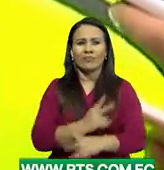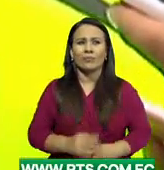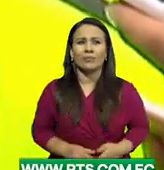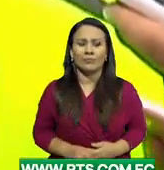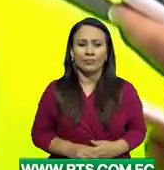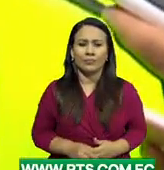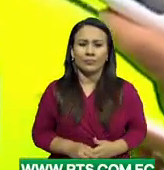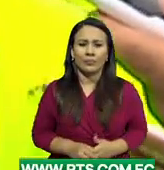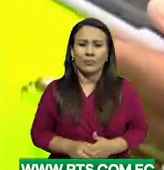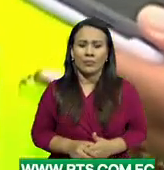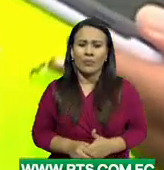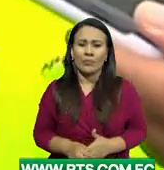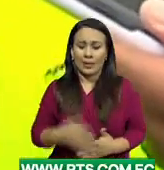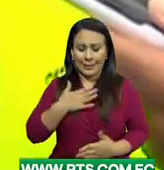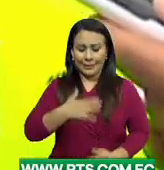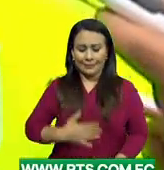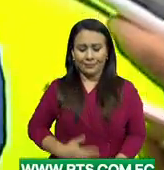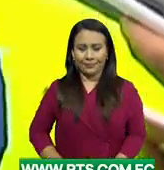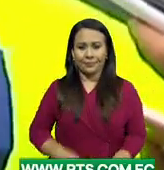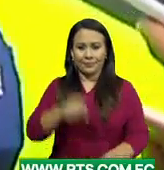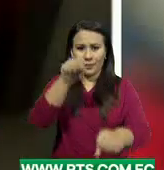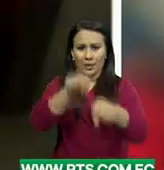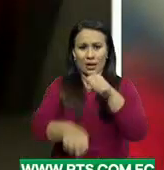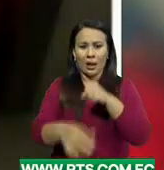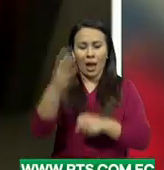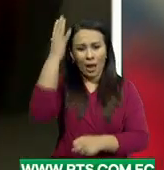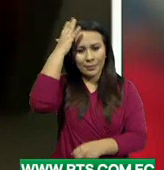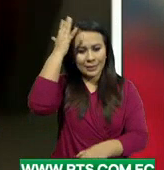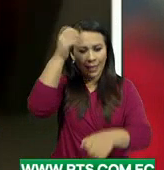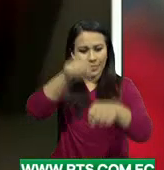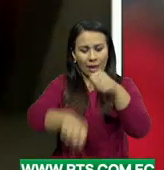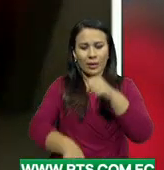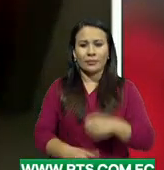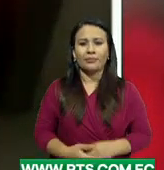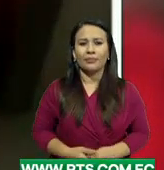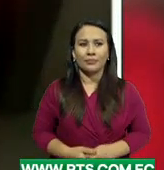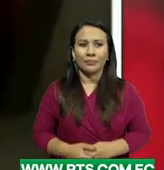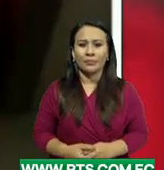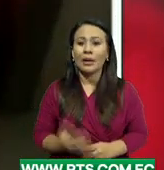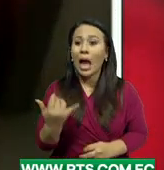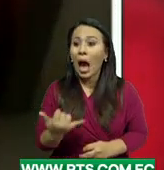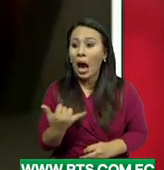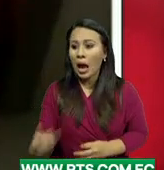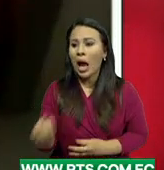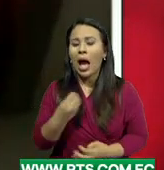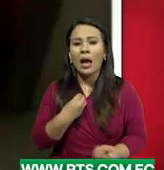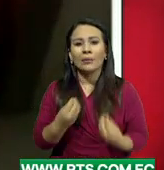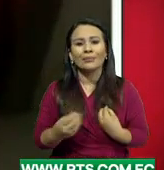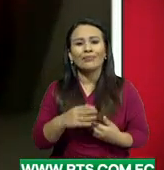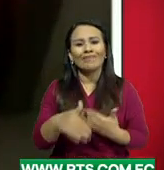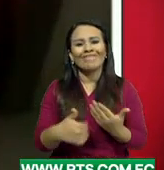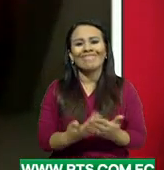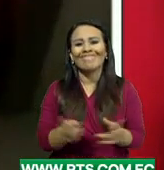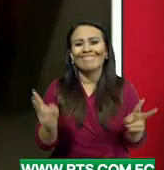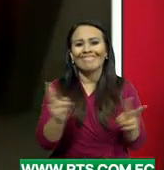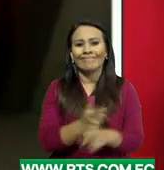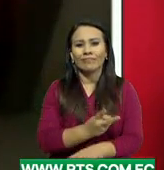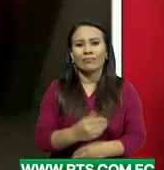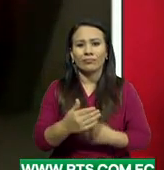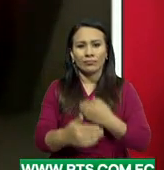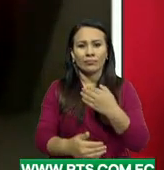alrededor del sector del tórax y cabeza. Se han encontrado en el lugar al menos 5 indicios balísticos, los